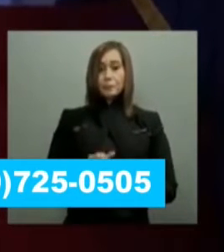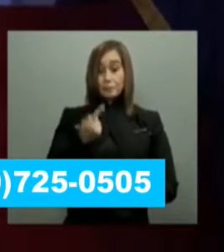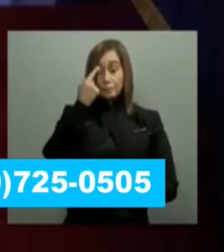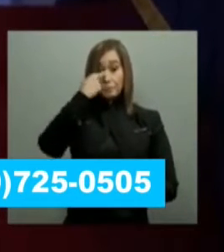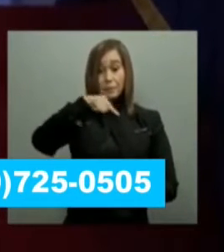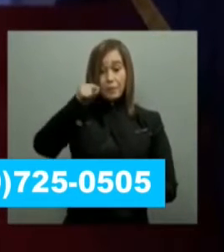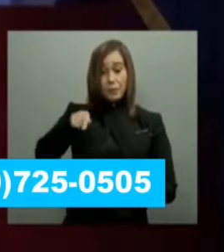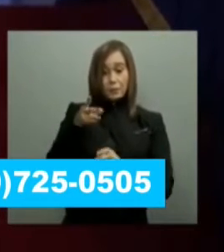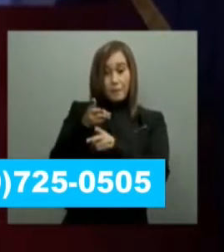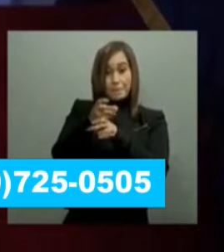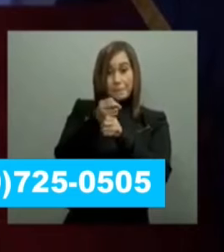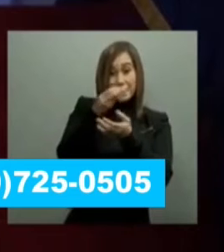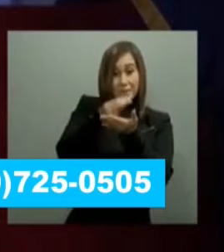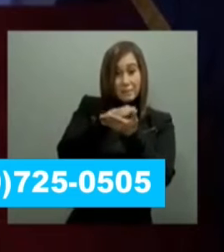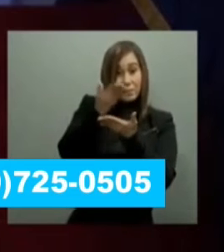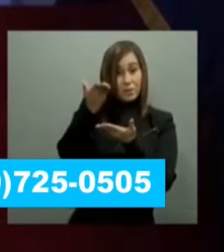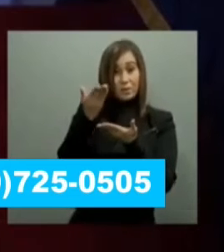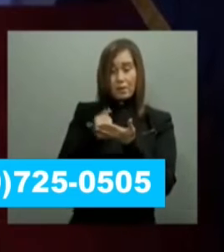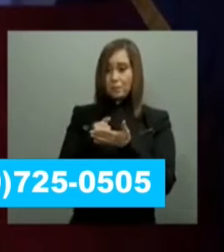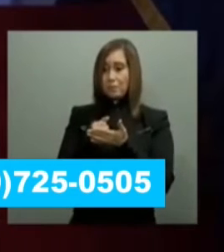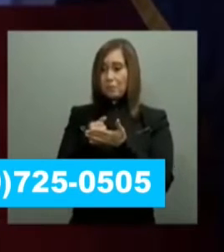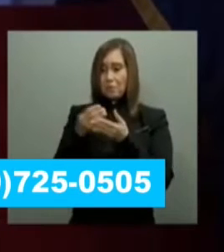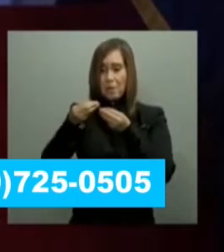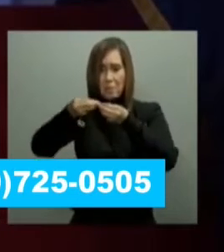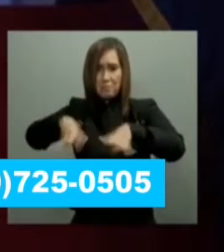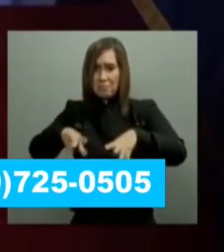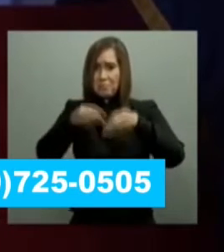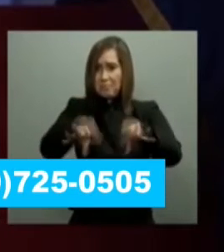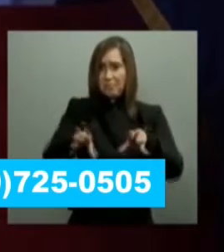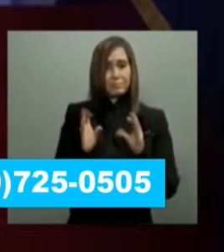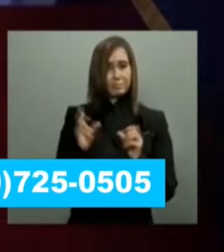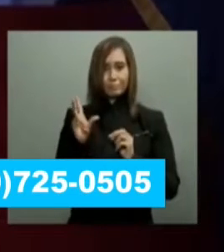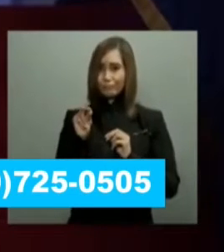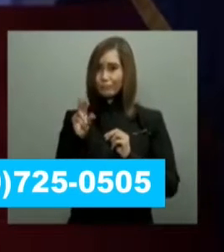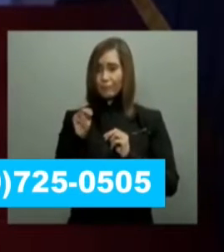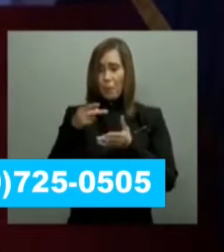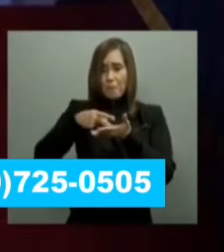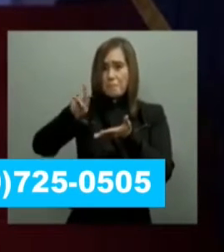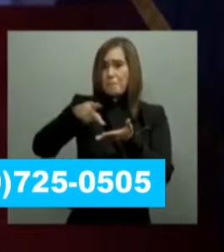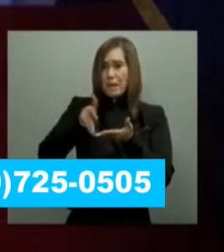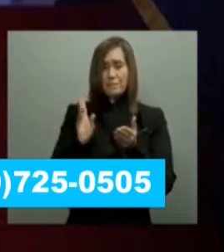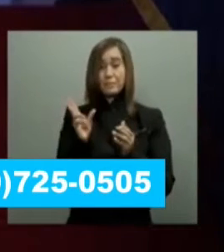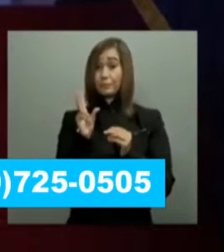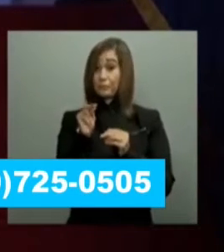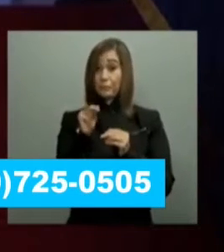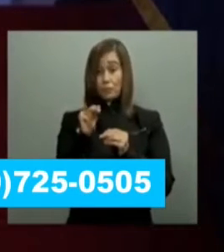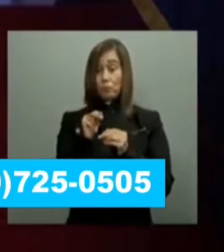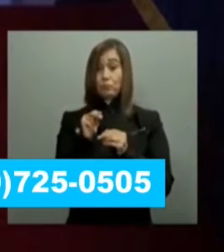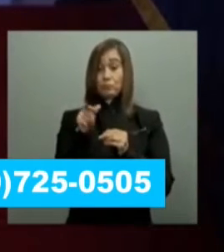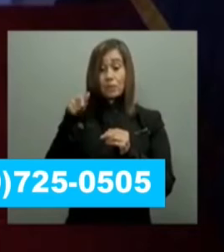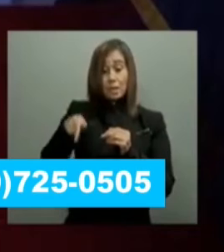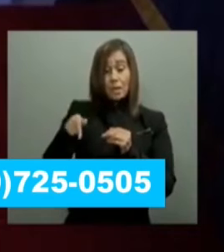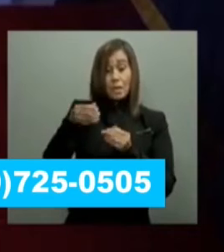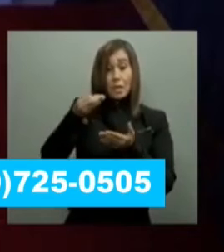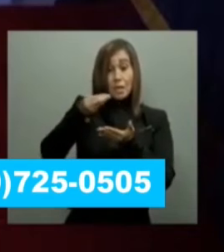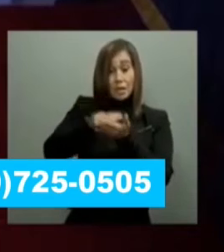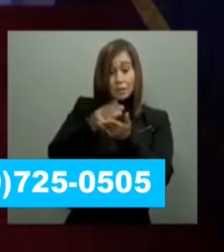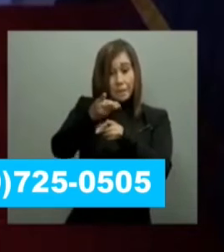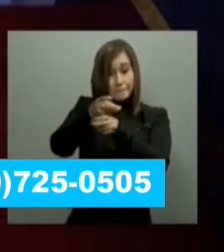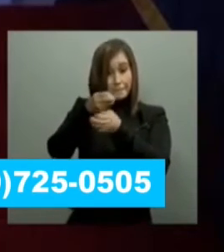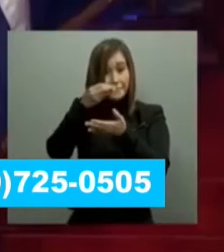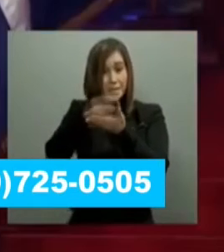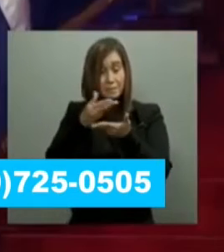futurística y se ha visto el cambio totalmente en lo que va de gobierno un año que un año no es